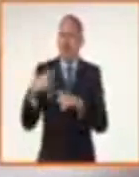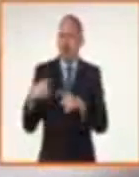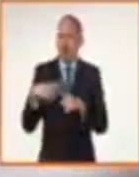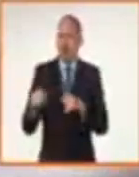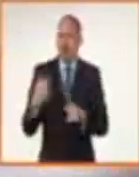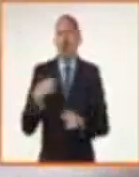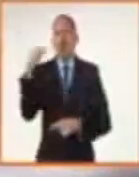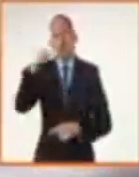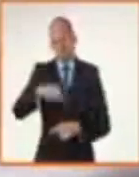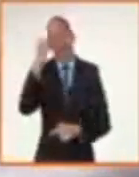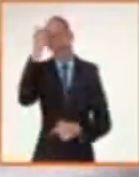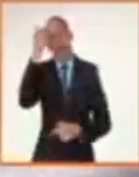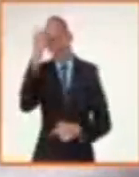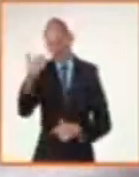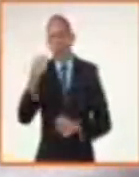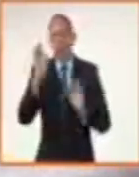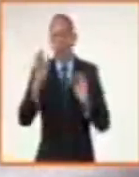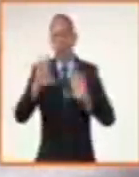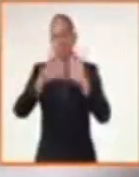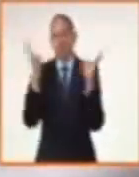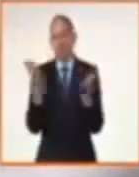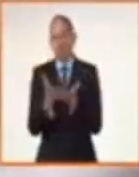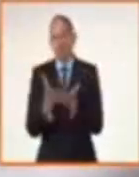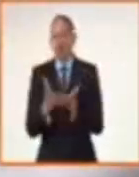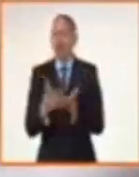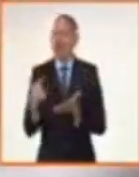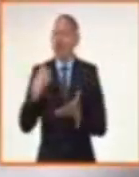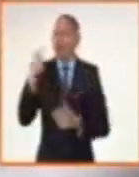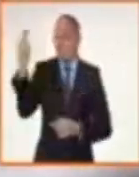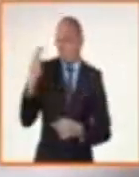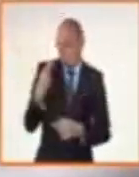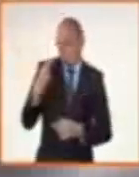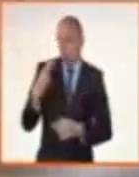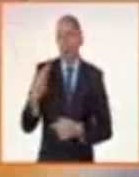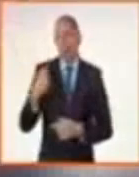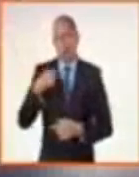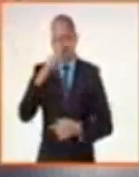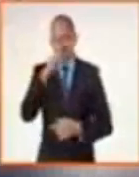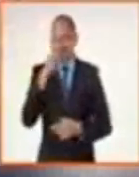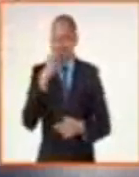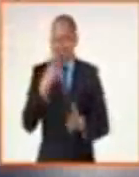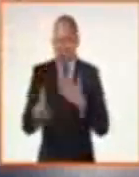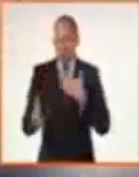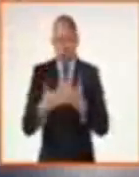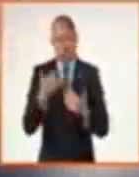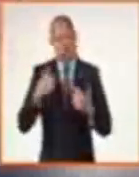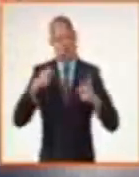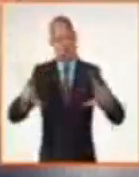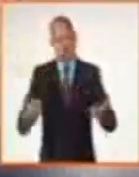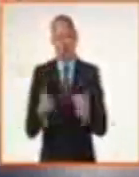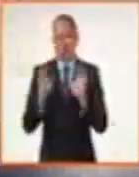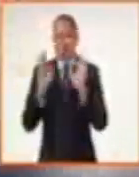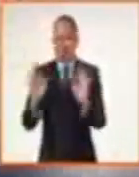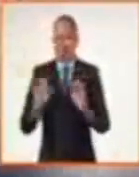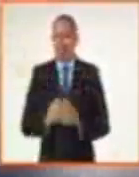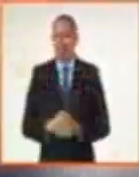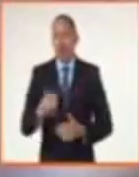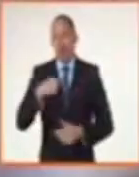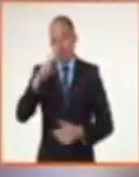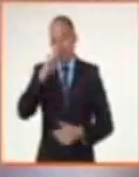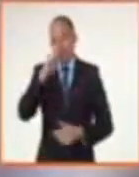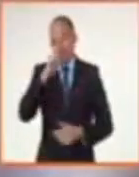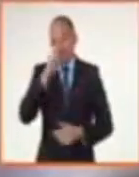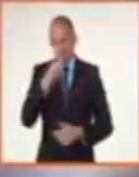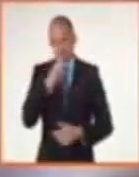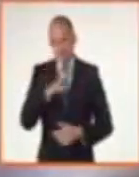los agradecidos. Por lo tanto, cada tarea que yo pueda cumplir, a pesar de las limitaciones físicas y de la edad que tengo, lo voy a